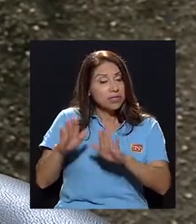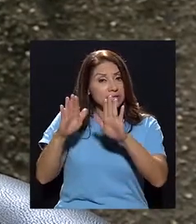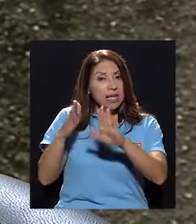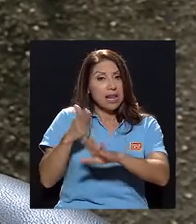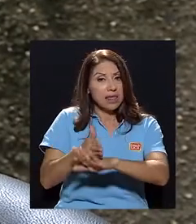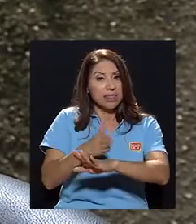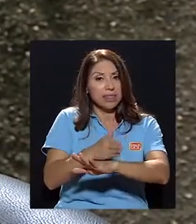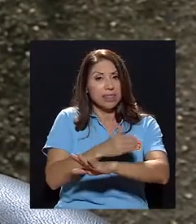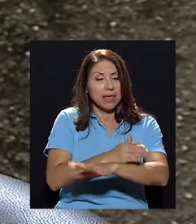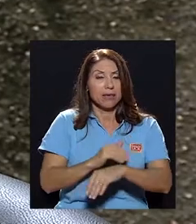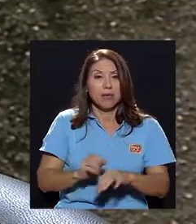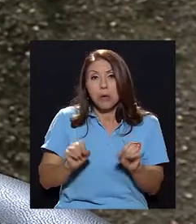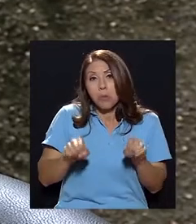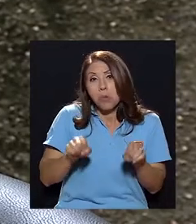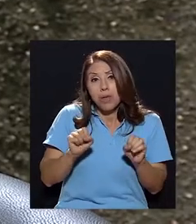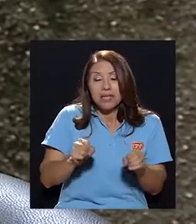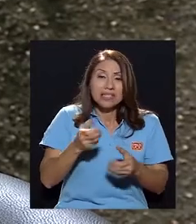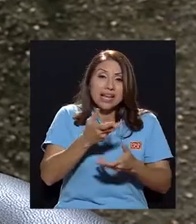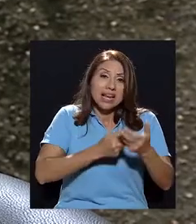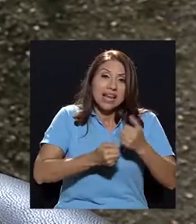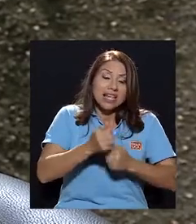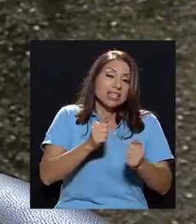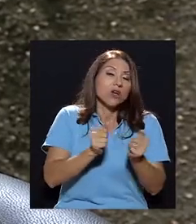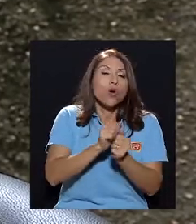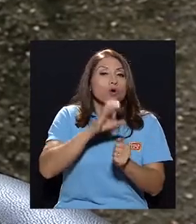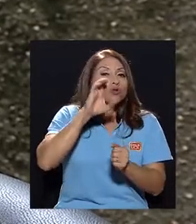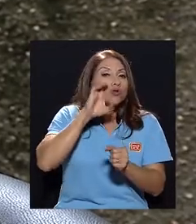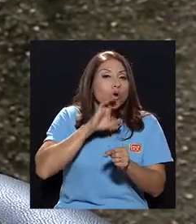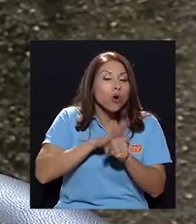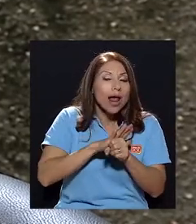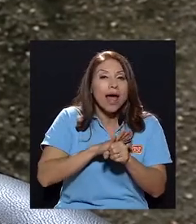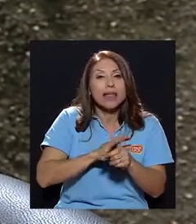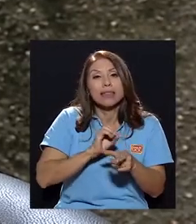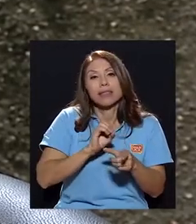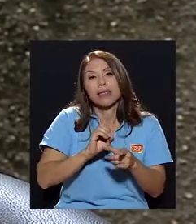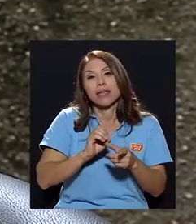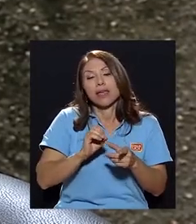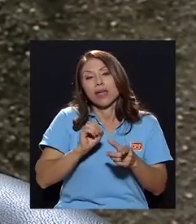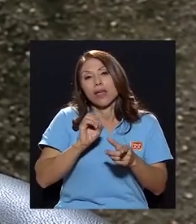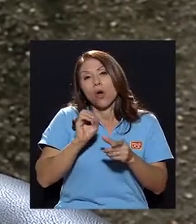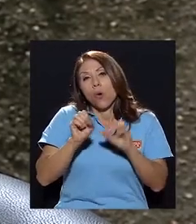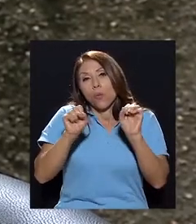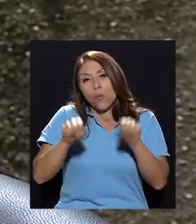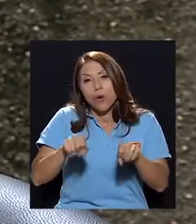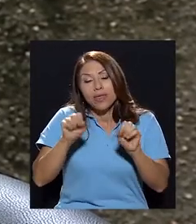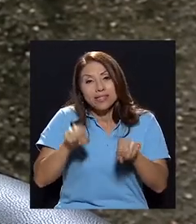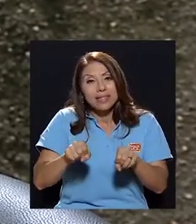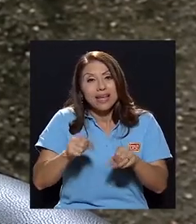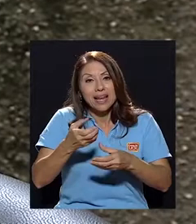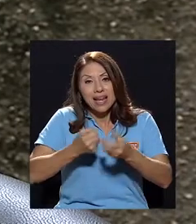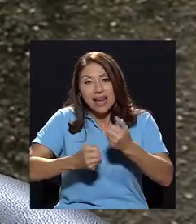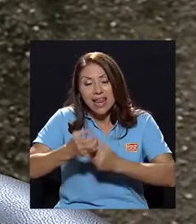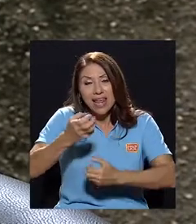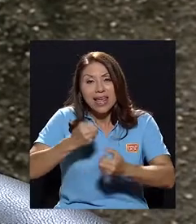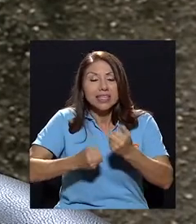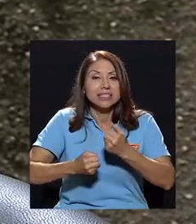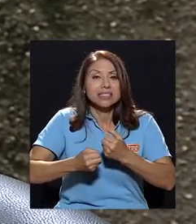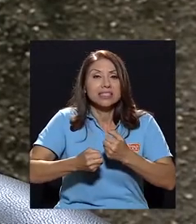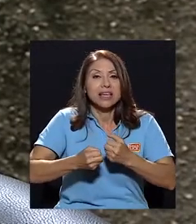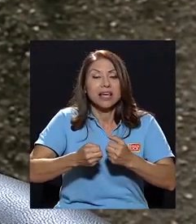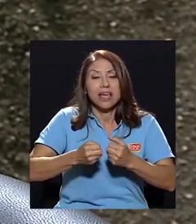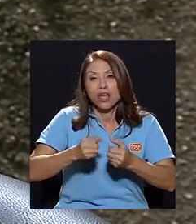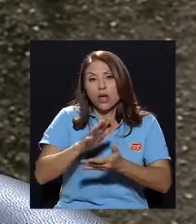leche puede ser leche con chocolate, si es después de un fondo, puede ser leche combinada con una fruta, si es después